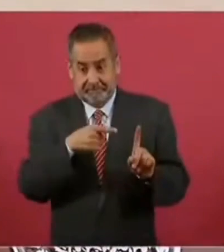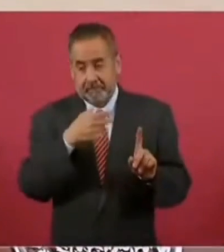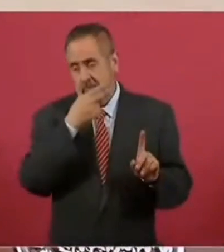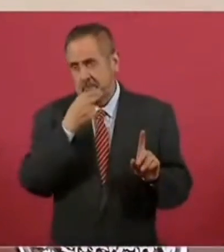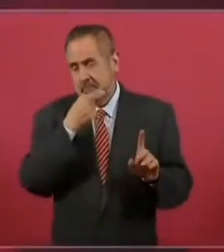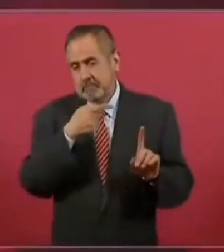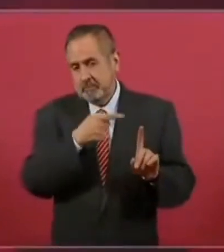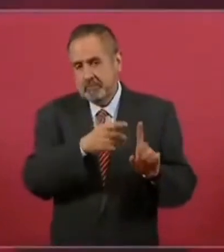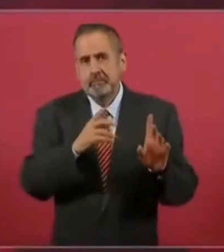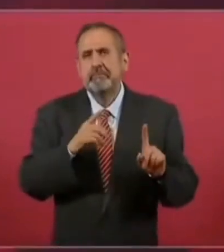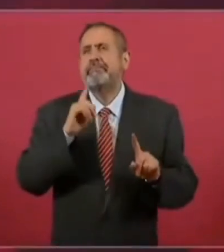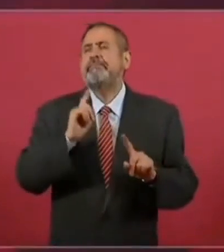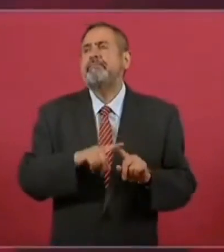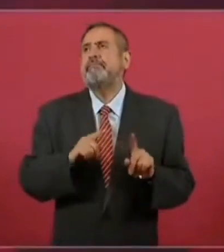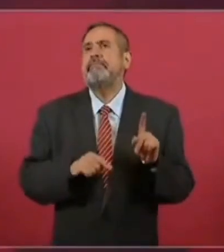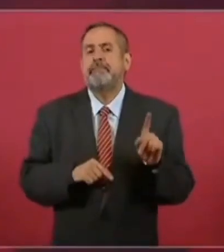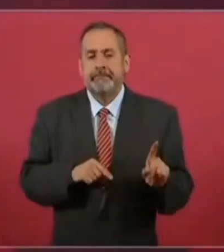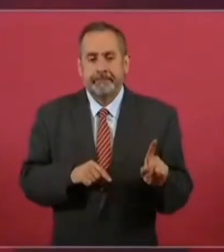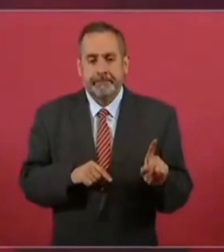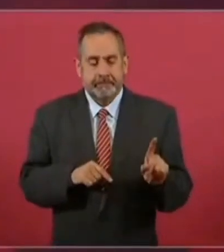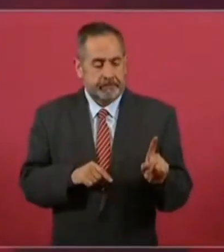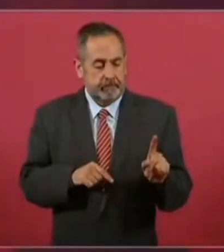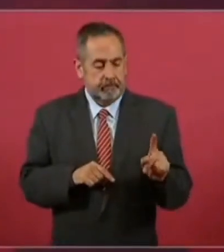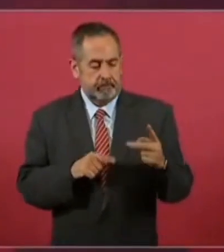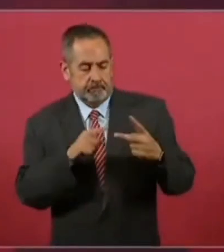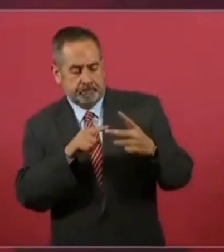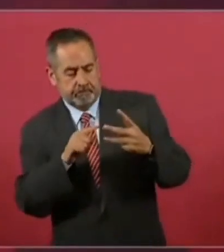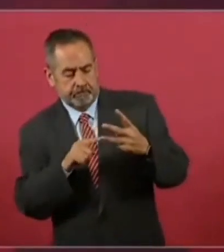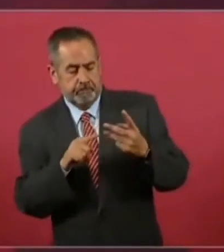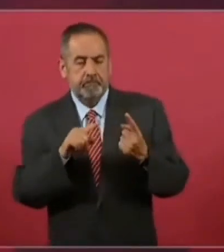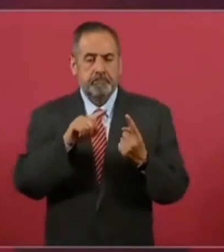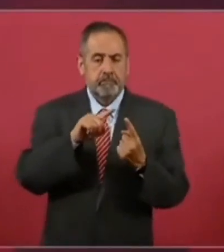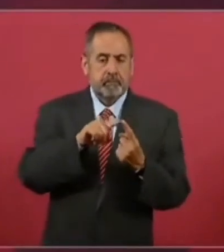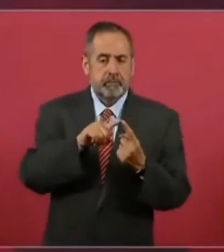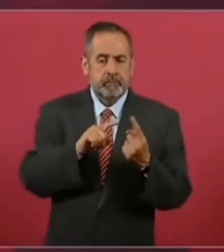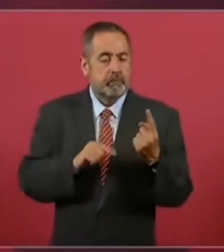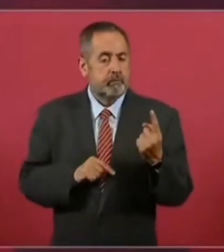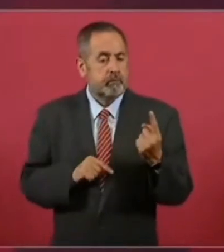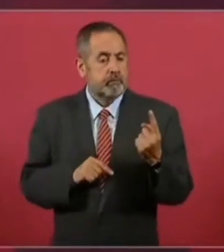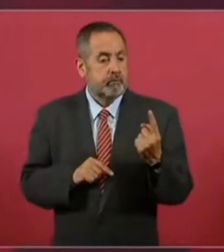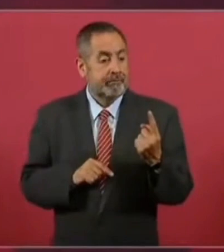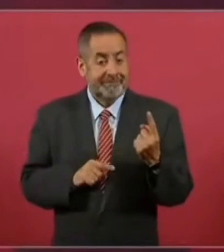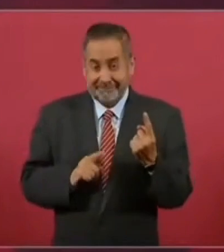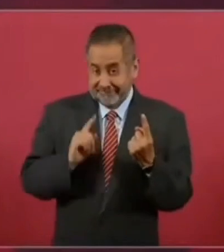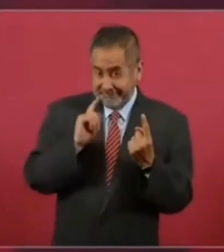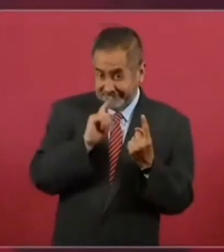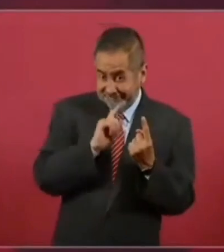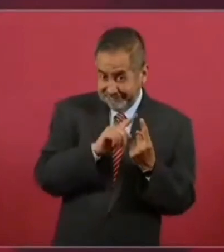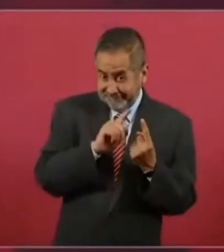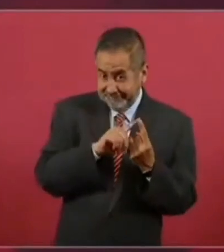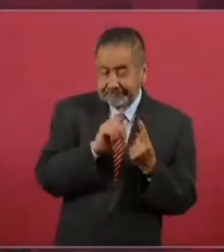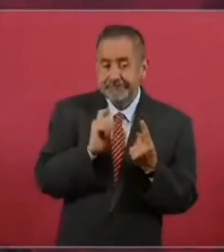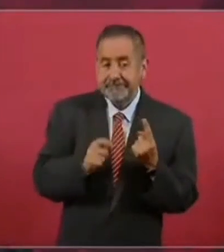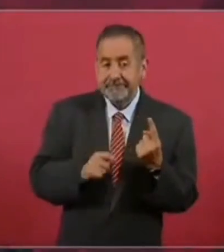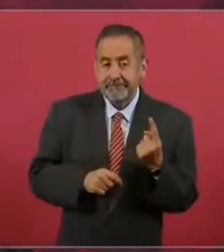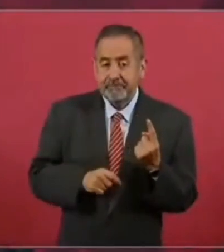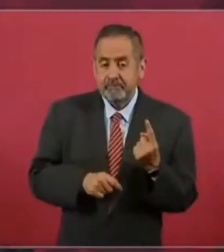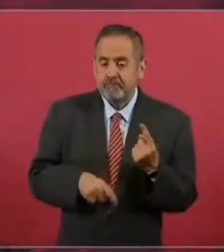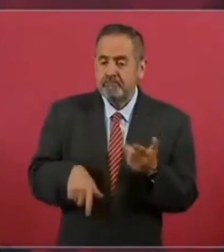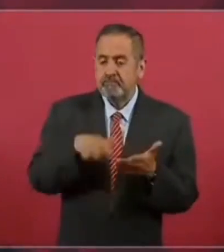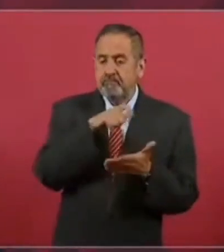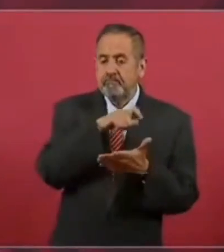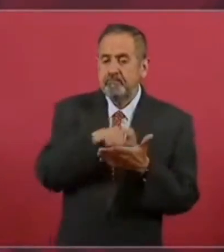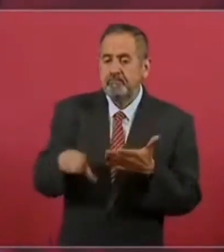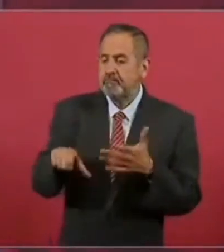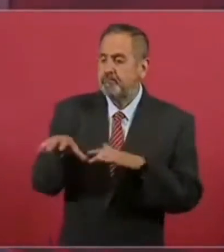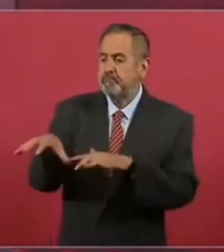uno de los 3 que habían comprado las